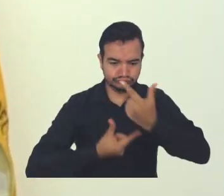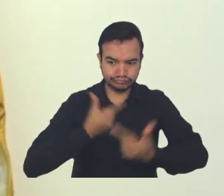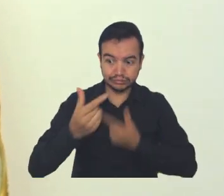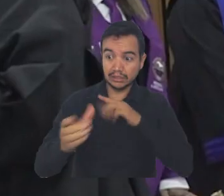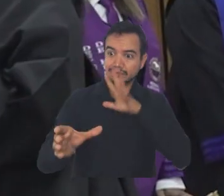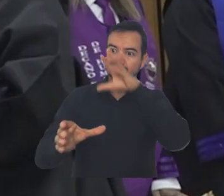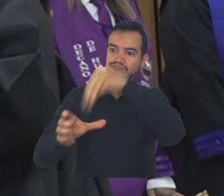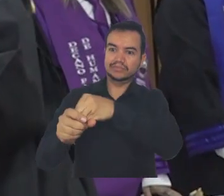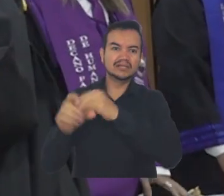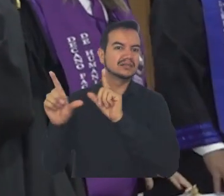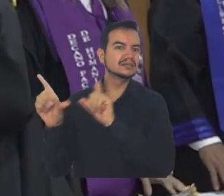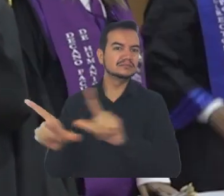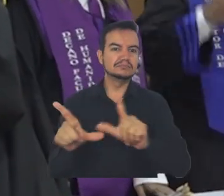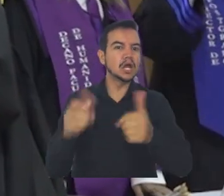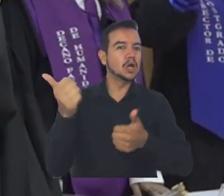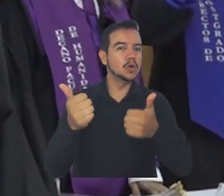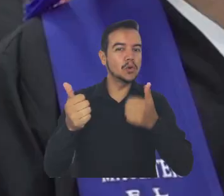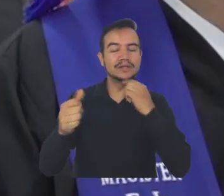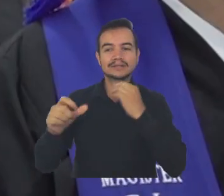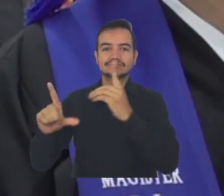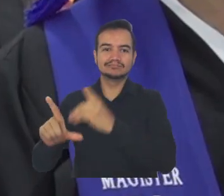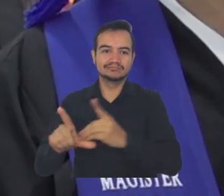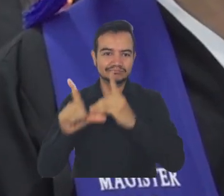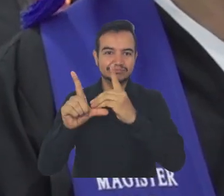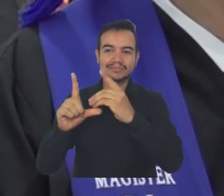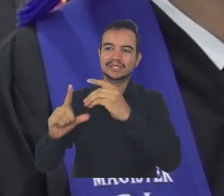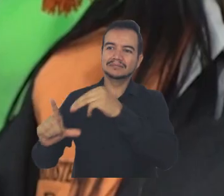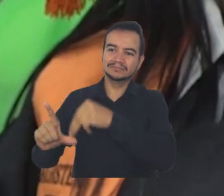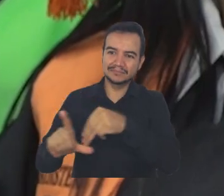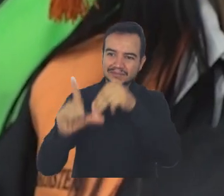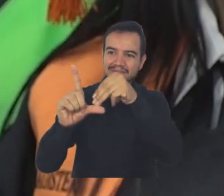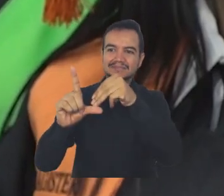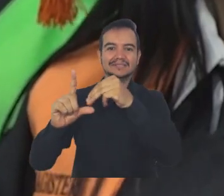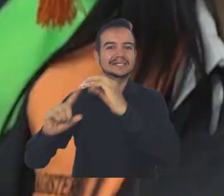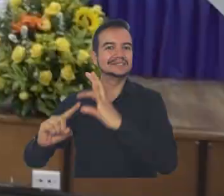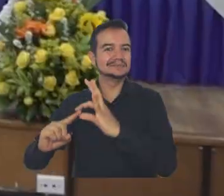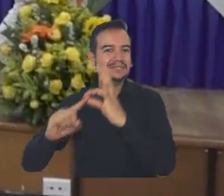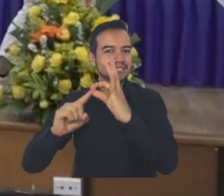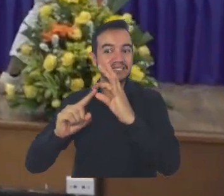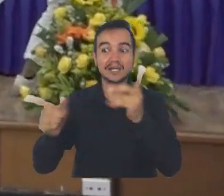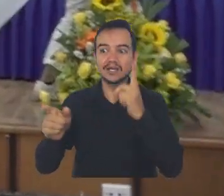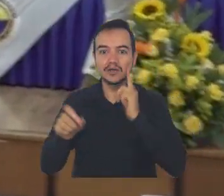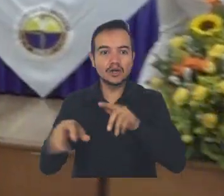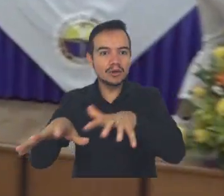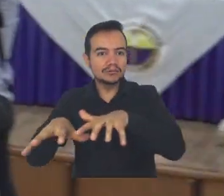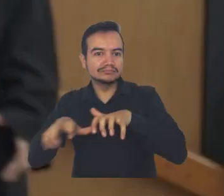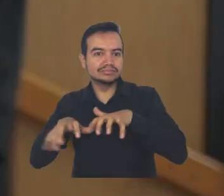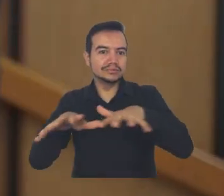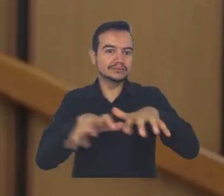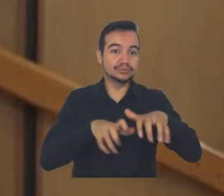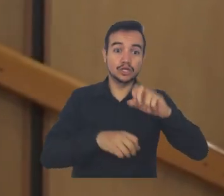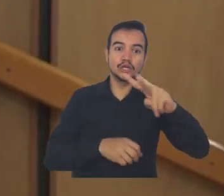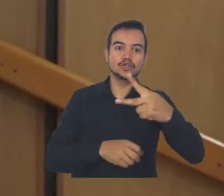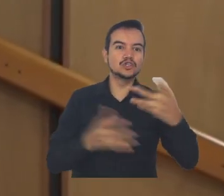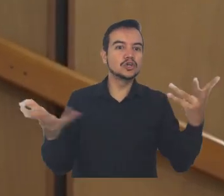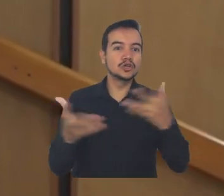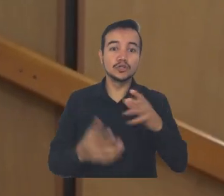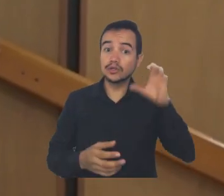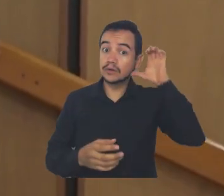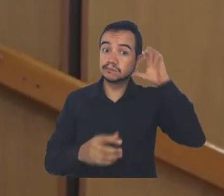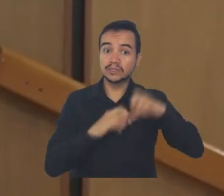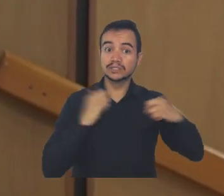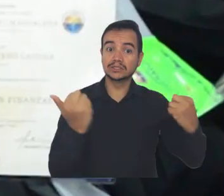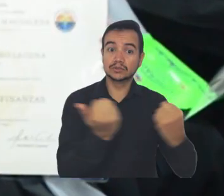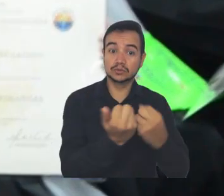de UniMagdalena recibieron sus títulos como doctor, magísteres y especialistas en medio de dos actos solemnes que tuvieron lugar